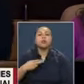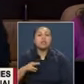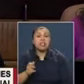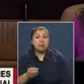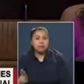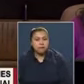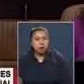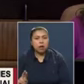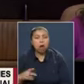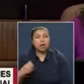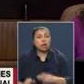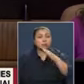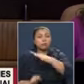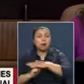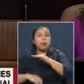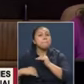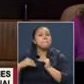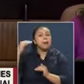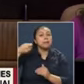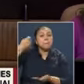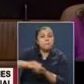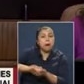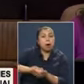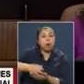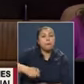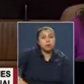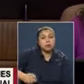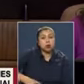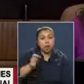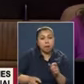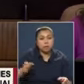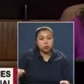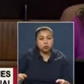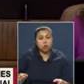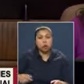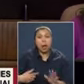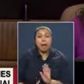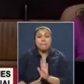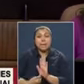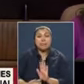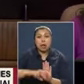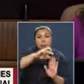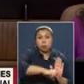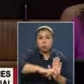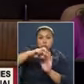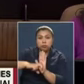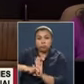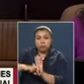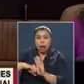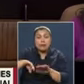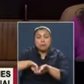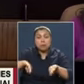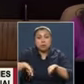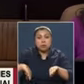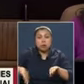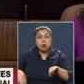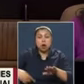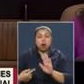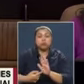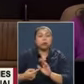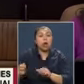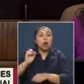solidario, que es algo que todos queremos, presentemos un proyecto por separado y se lo aprobamos de inmediato, porque acá no hay